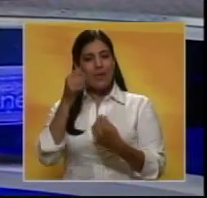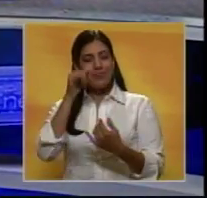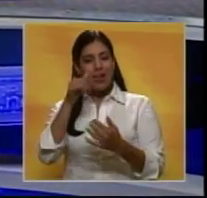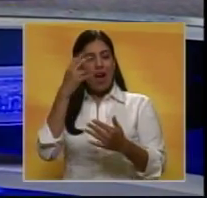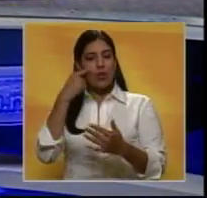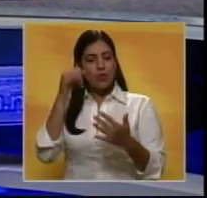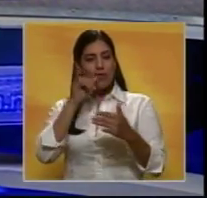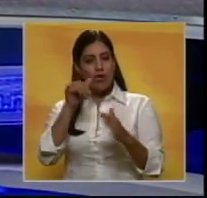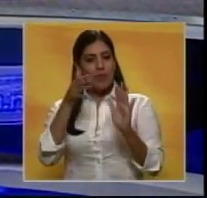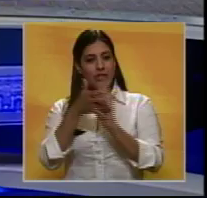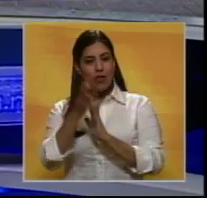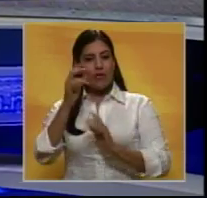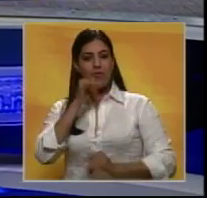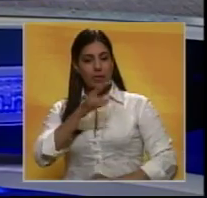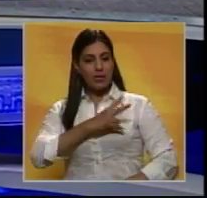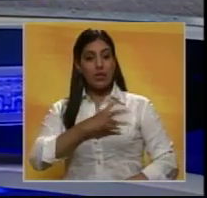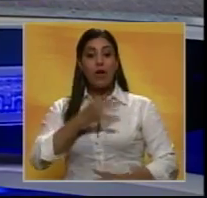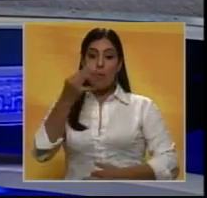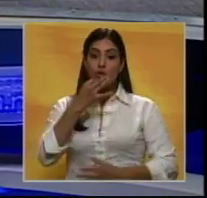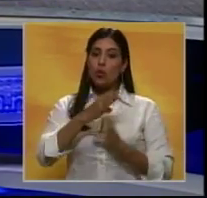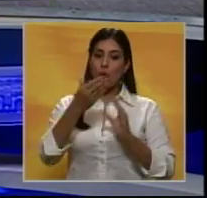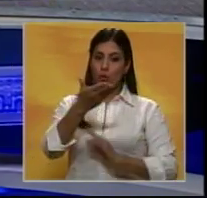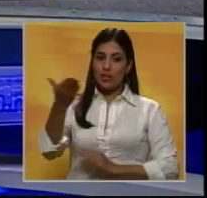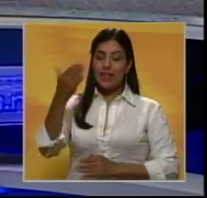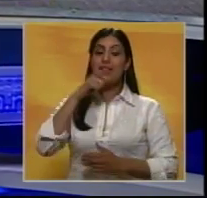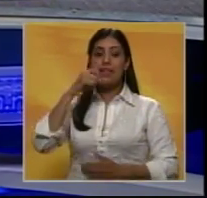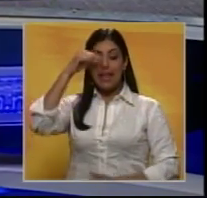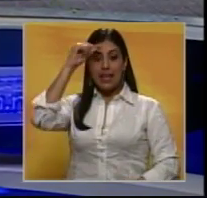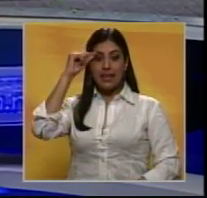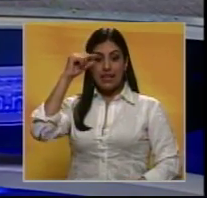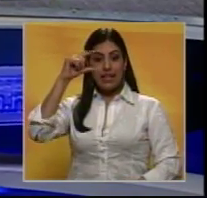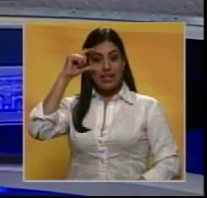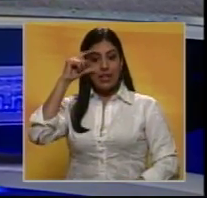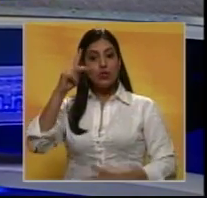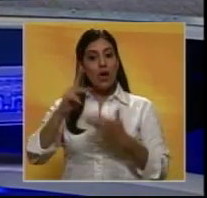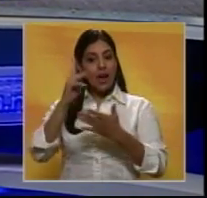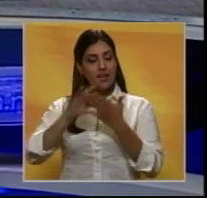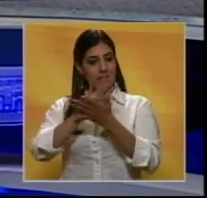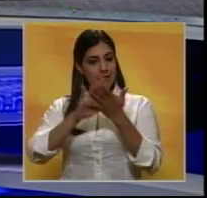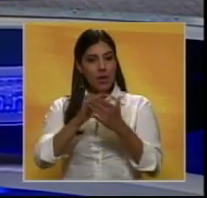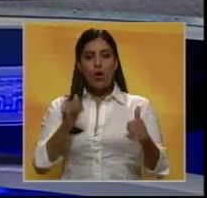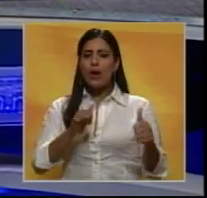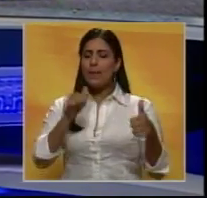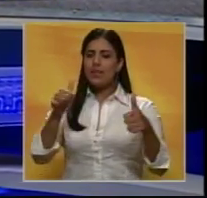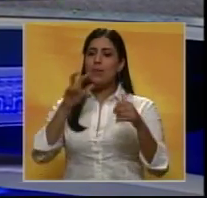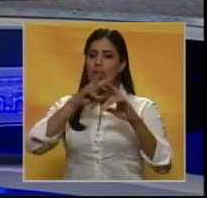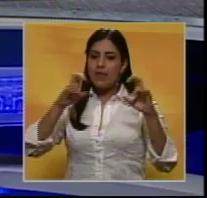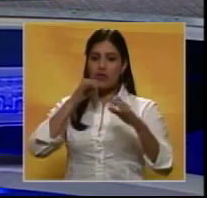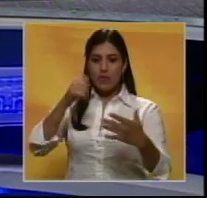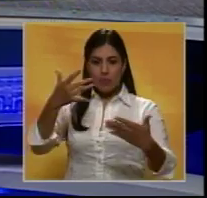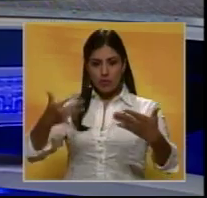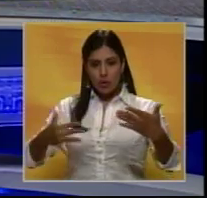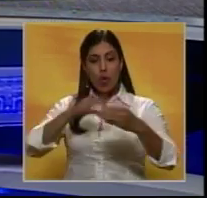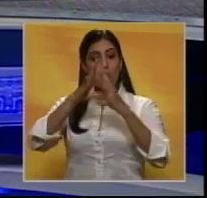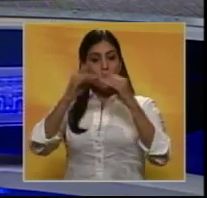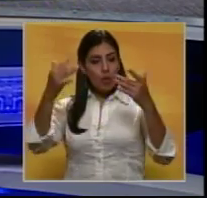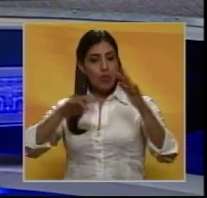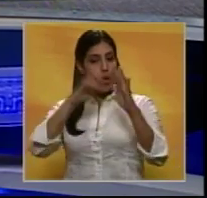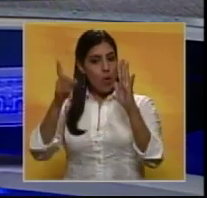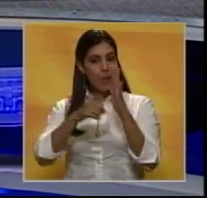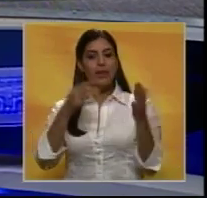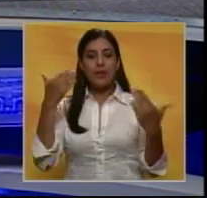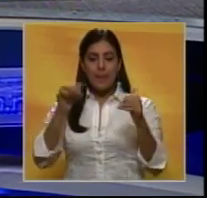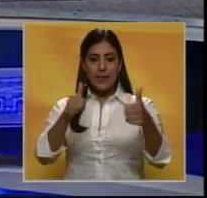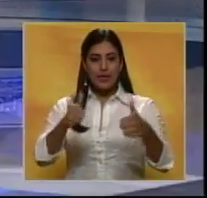de Noticiero Venevisión. Ya estamos listos. Amigos, buenas tardes para todos. Endrena Yepes, quien les habla, Néstor Brito Landa. Vamos a iniciar con las informaciones y todos los